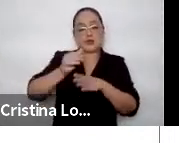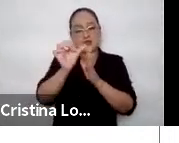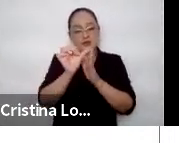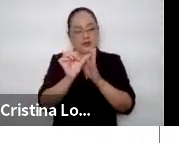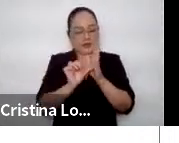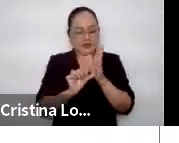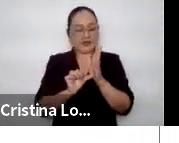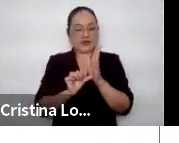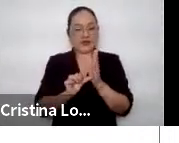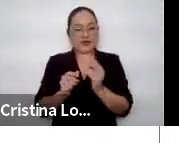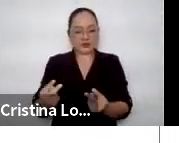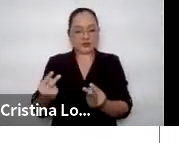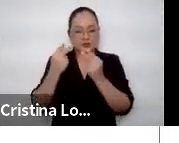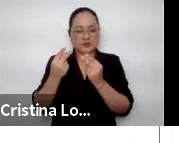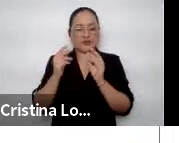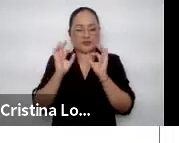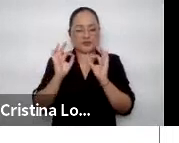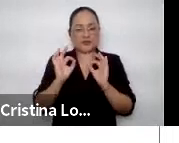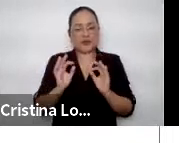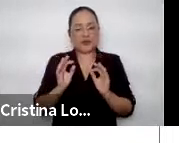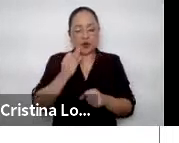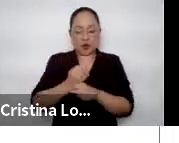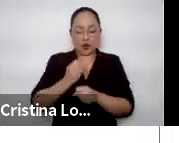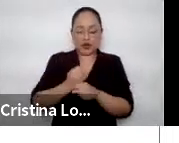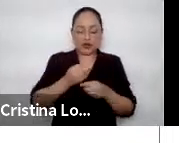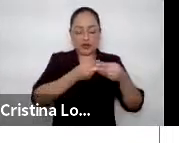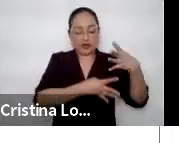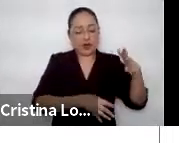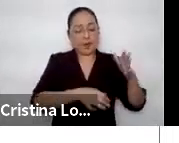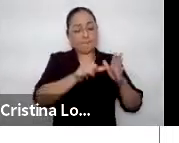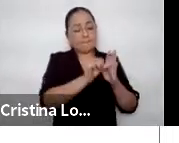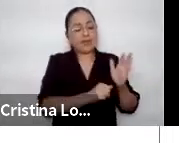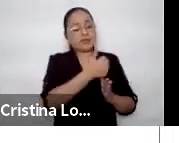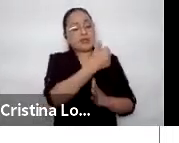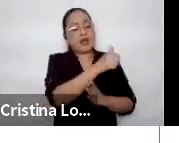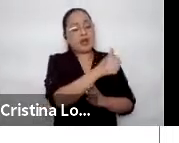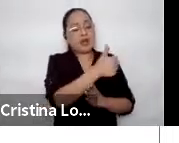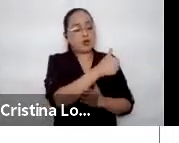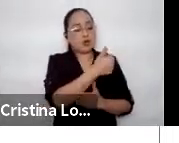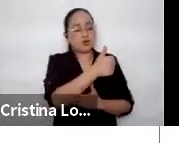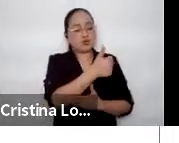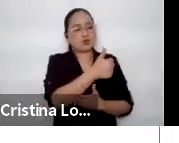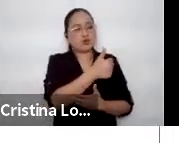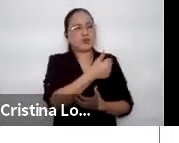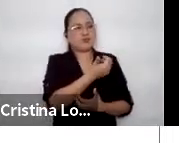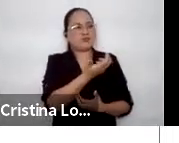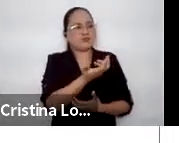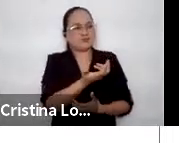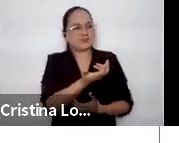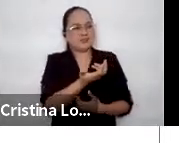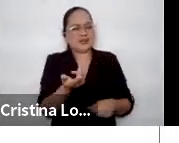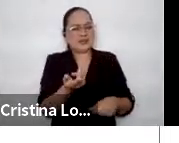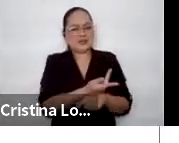fueron siguiendo, que tenemos hasta el mes de agosto en la Gaceta. Y ustedes dicen, bueno, pero ya